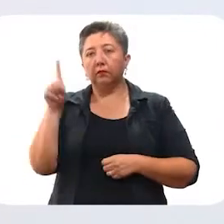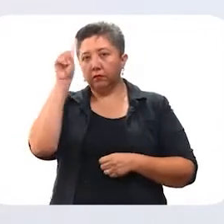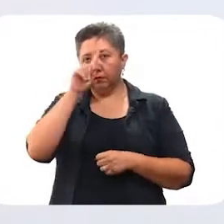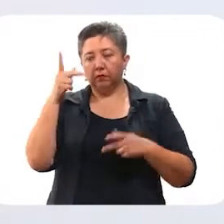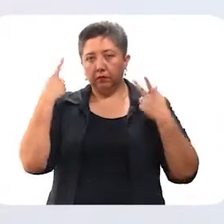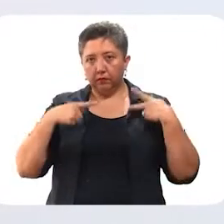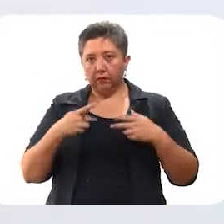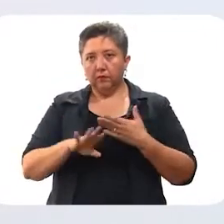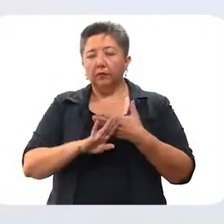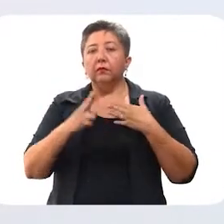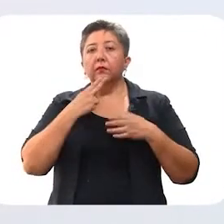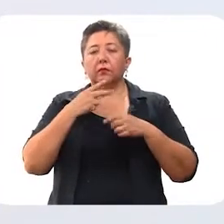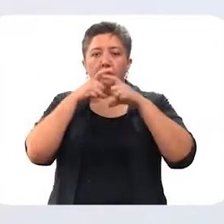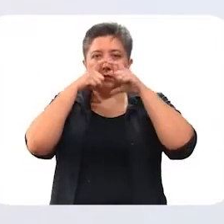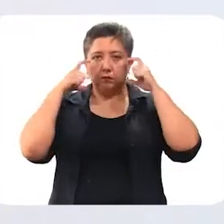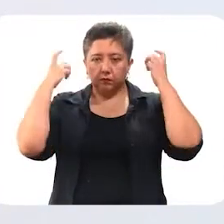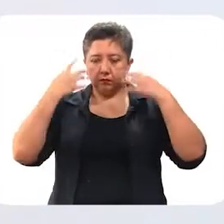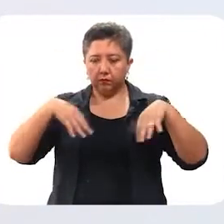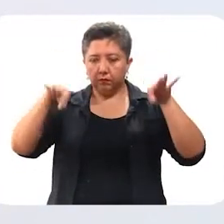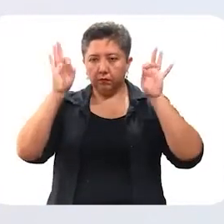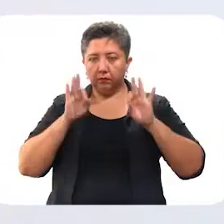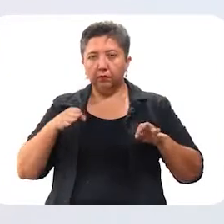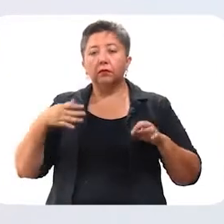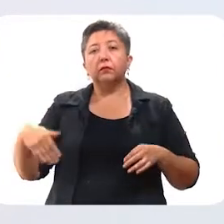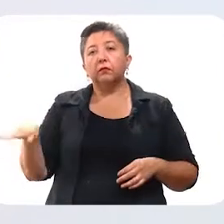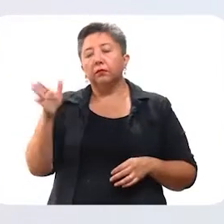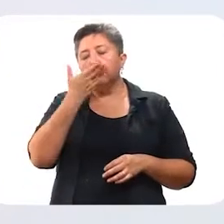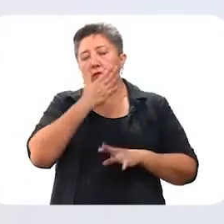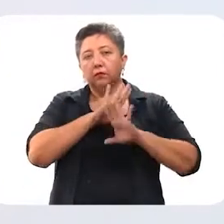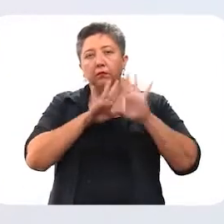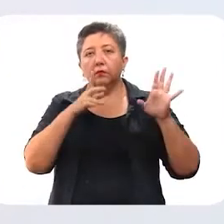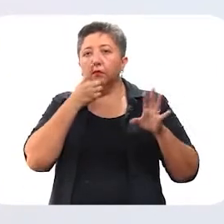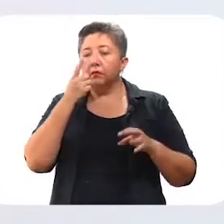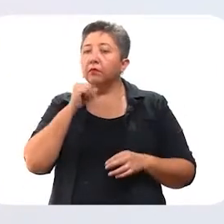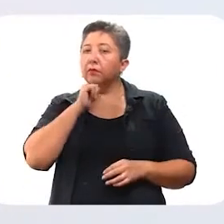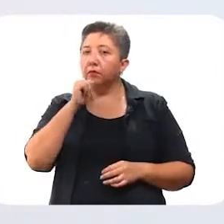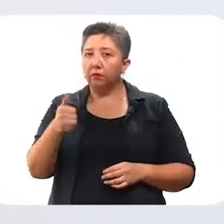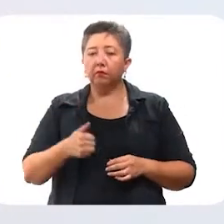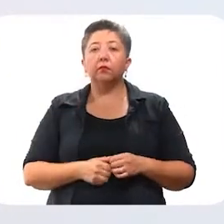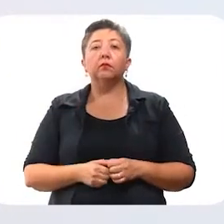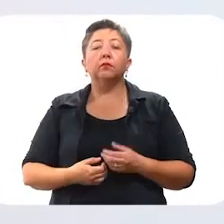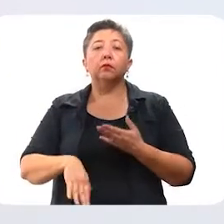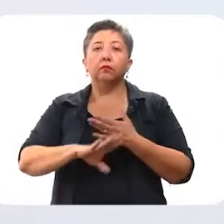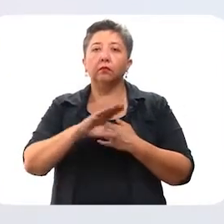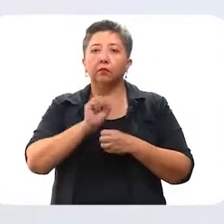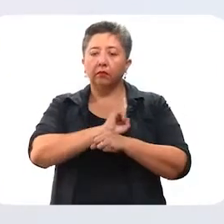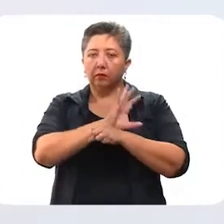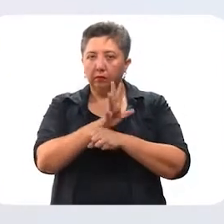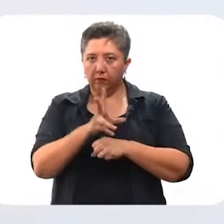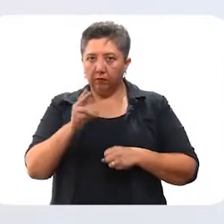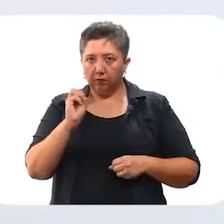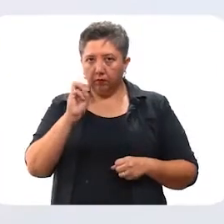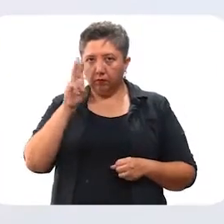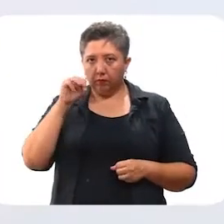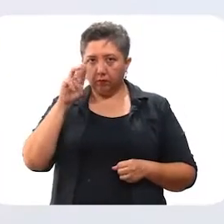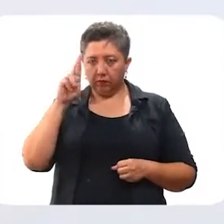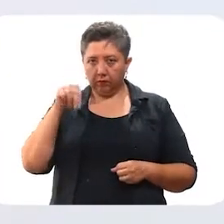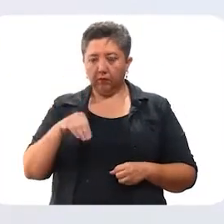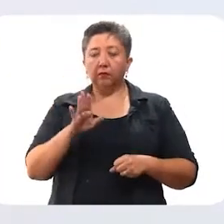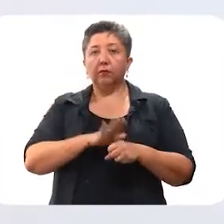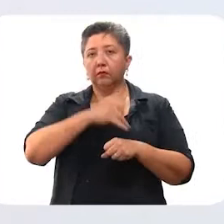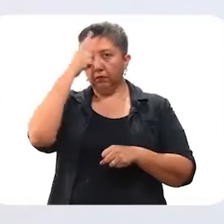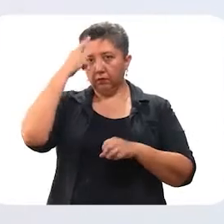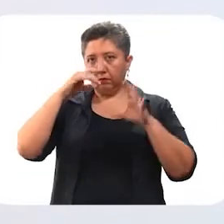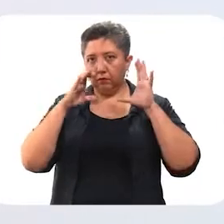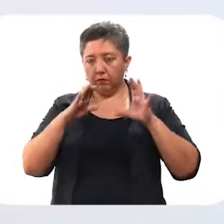la población evitar el uso de cubrebocas de tela o pañoletas, ya que está descrito que no brinda ninguna protección contra el COVID, incluida la variante Omicron. Por lo que